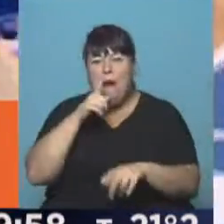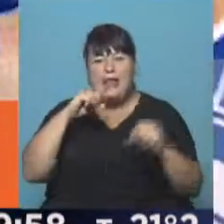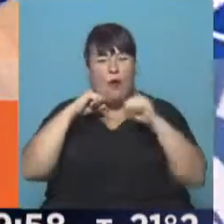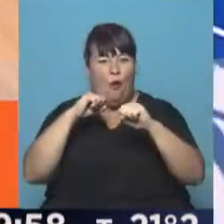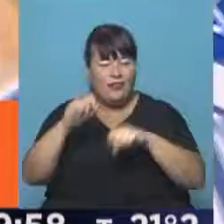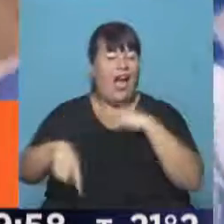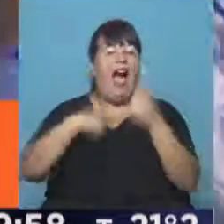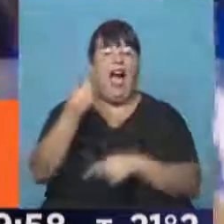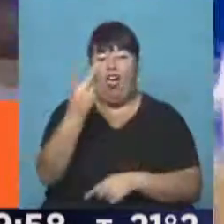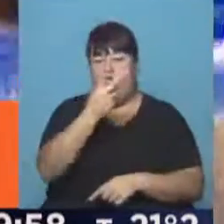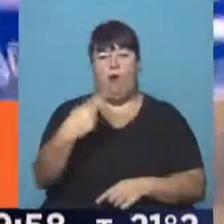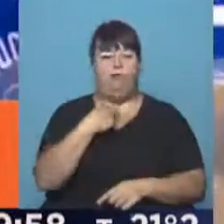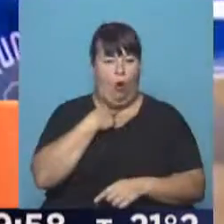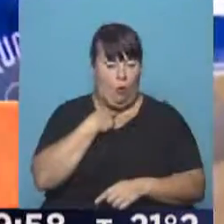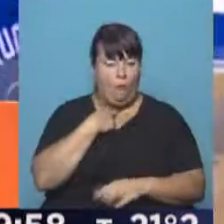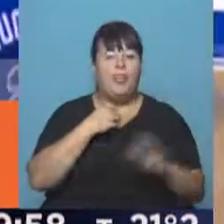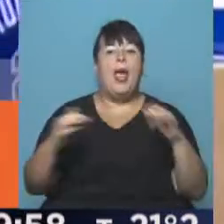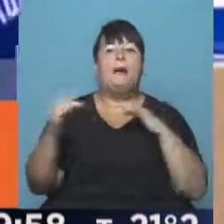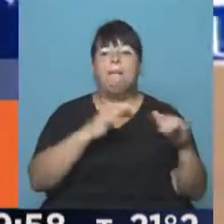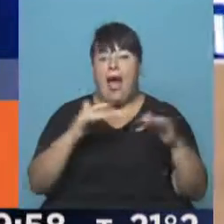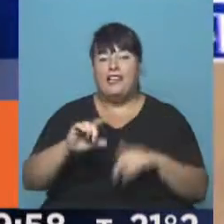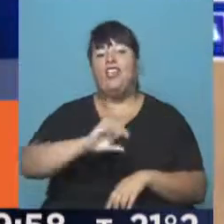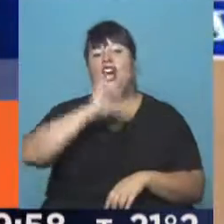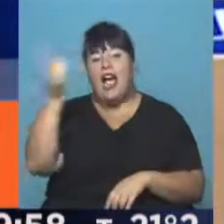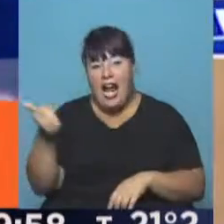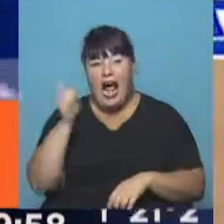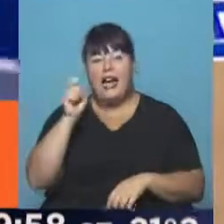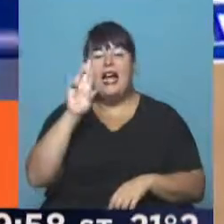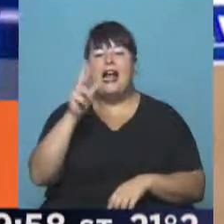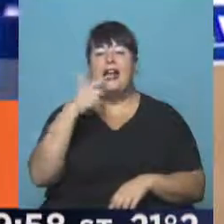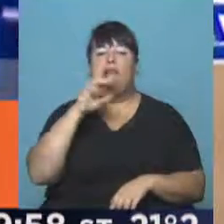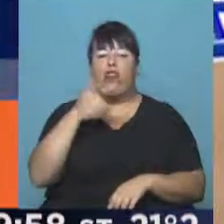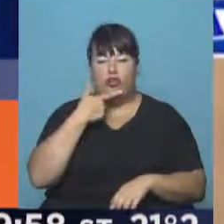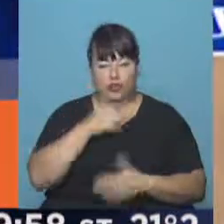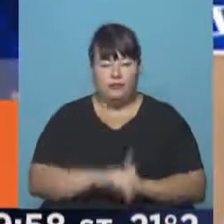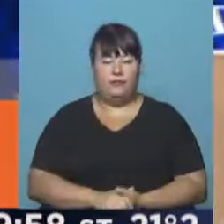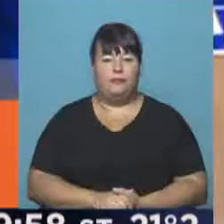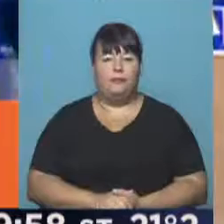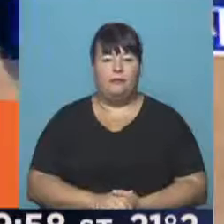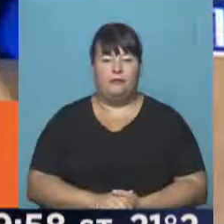Después terminaron los dos expulsados y el partido con victoria entonces para Toronto Raptors.